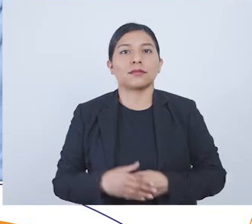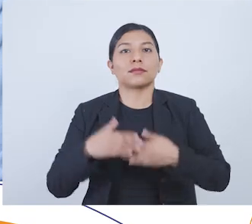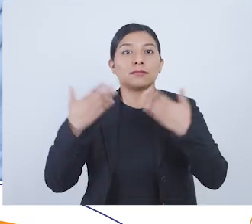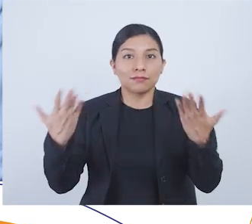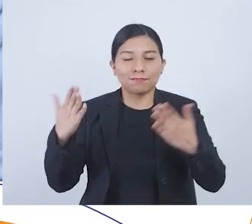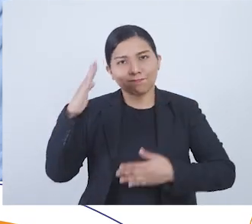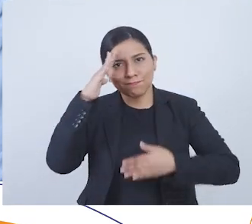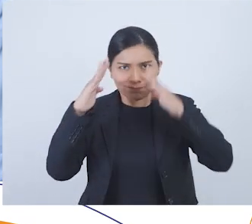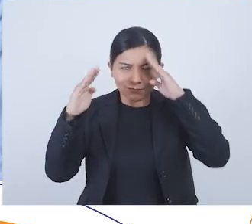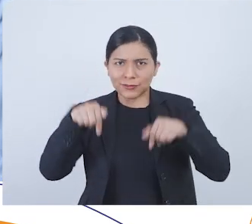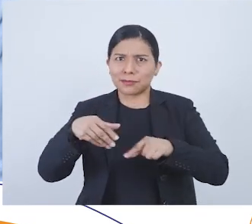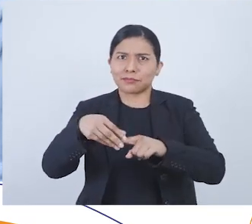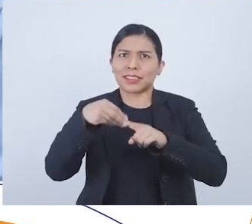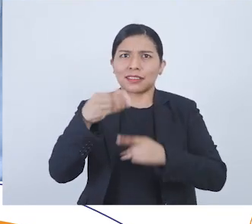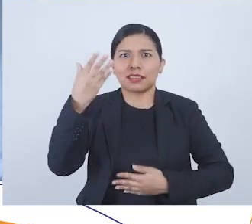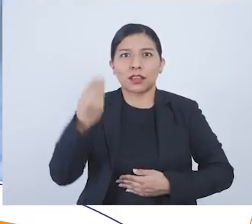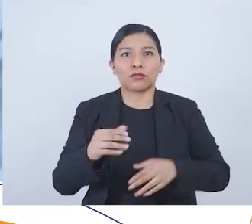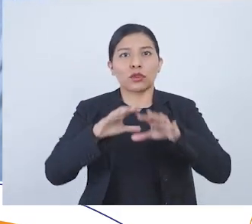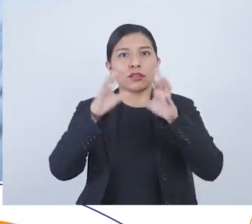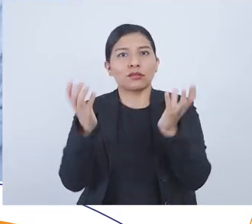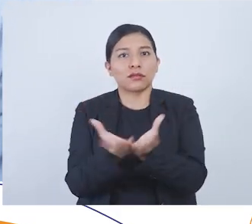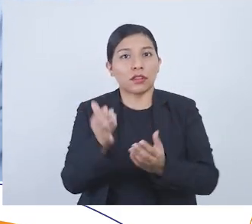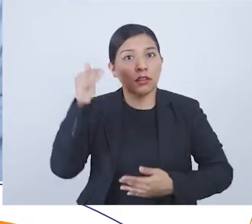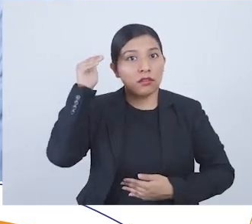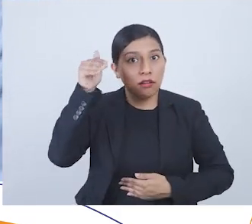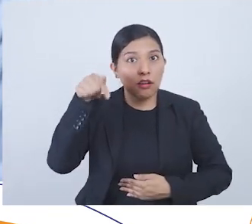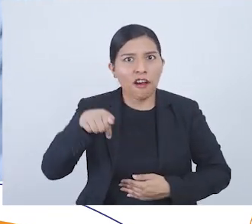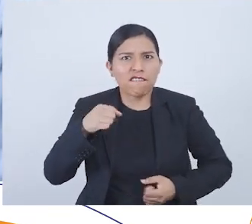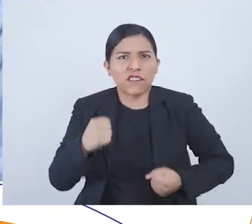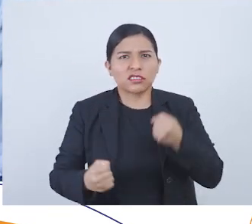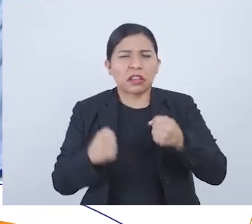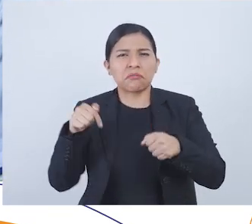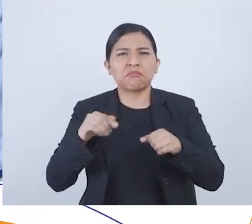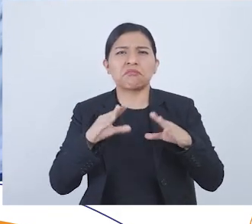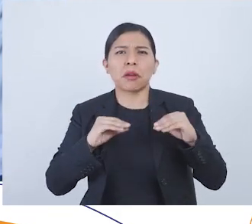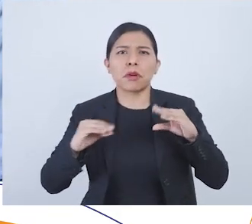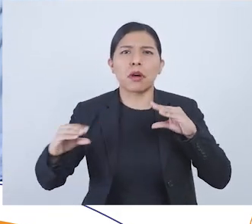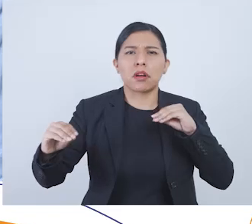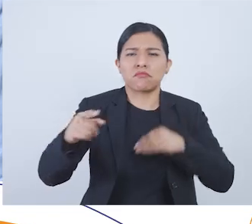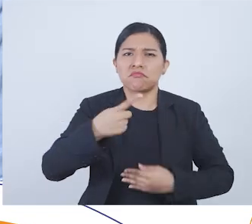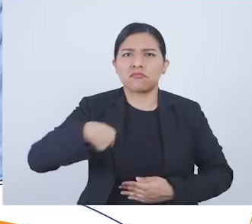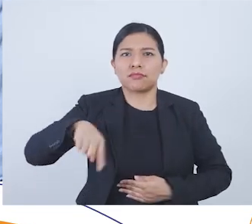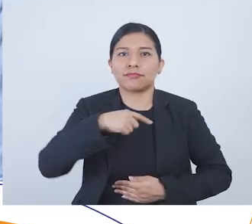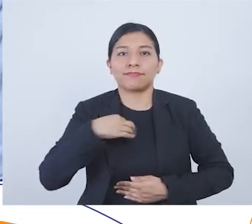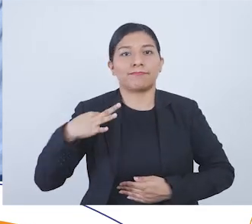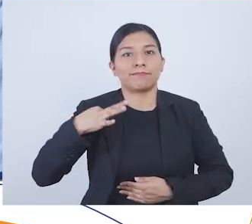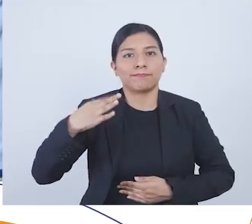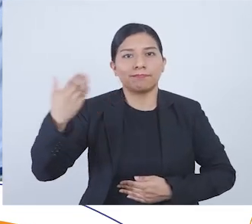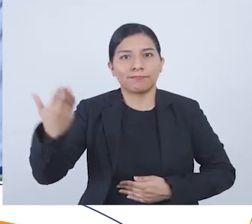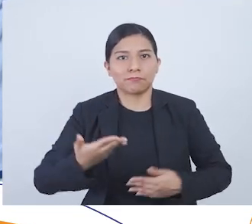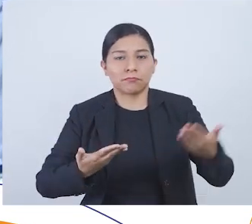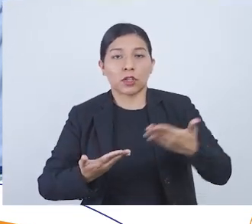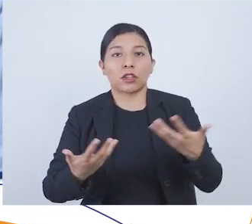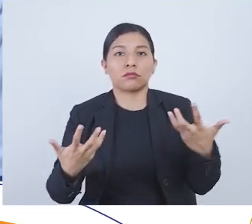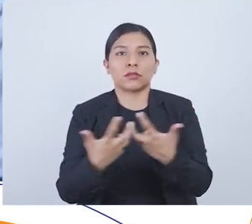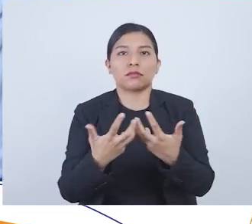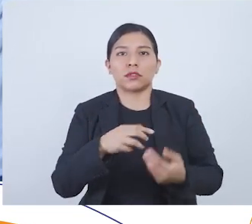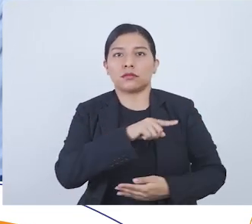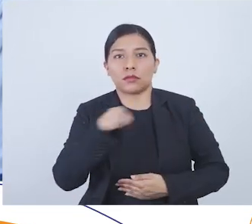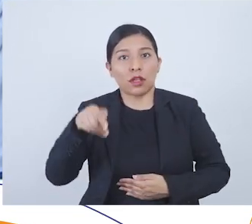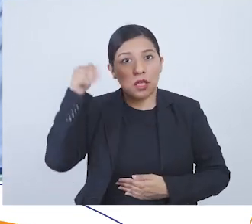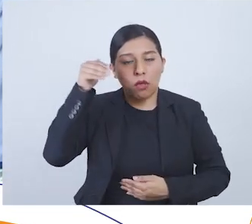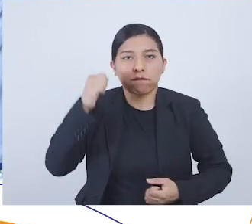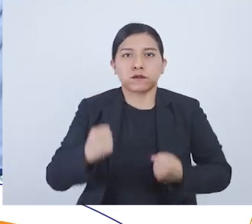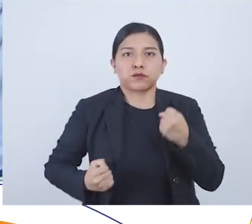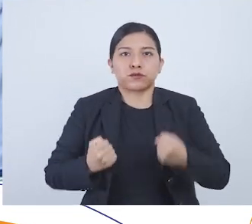Bien, un saludo especial en el Día Mundial de la Educación Física. En este conversatorio tenemos como invitados a unos compañeros de educación